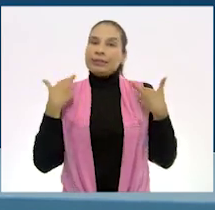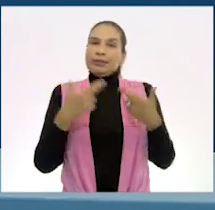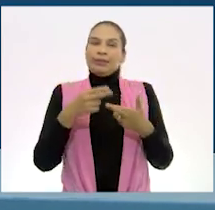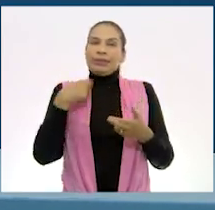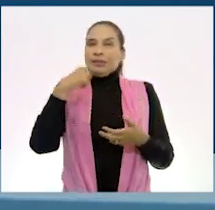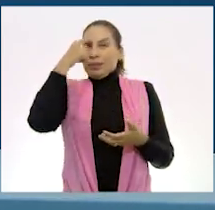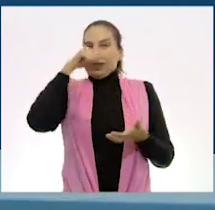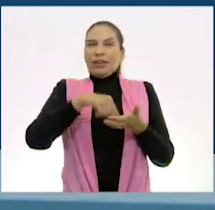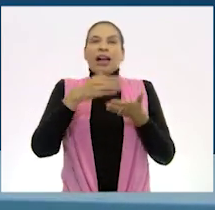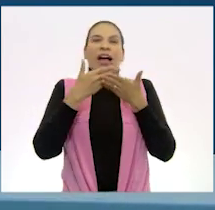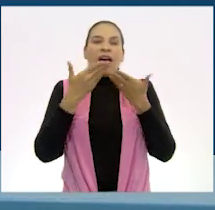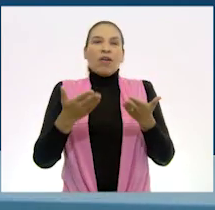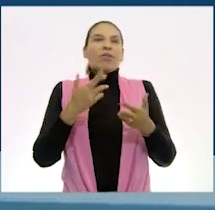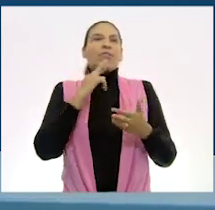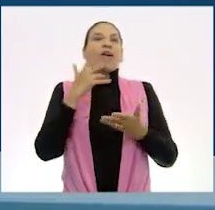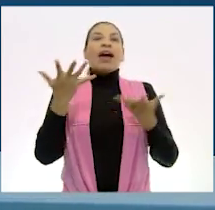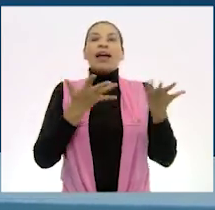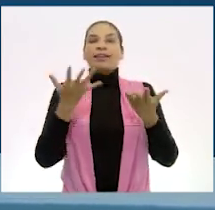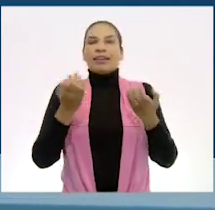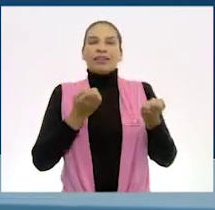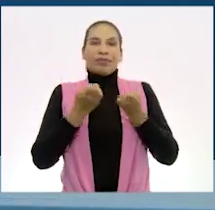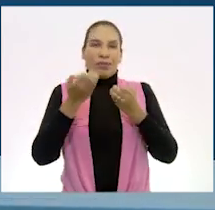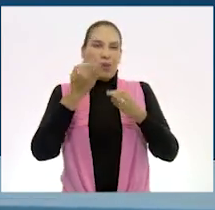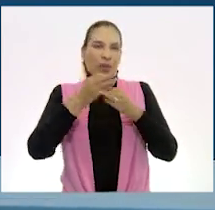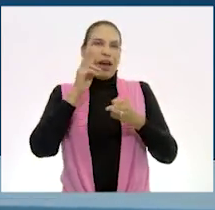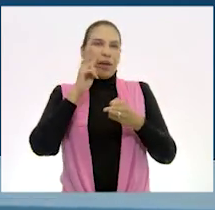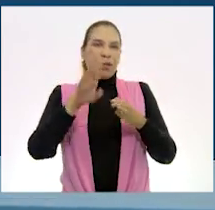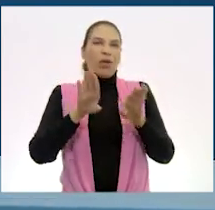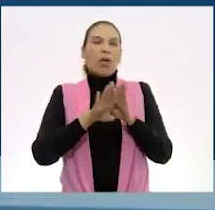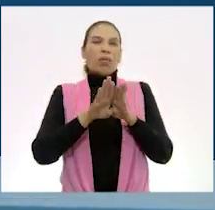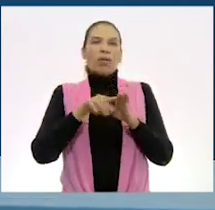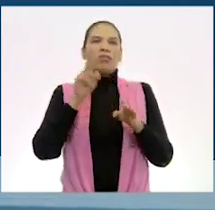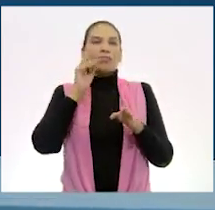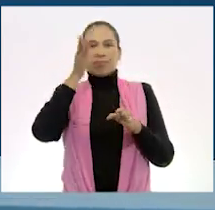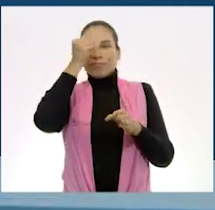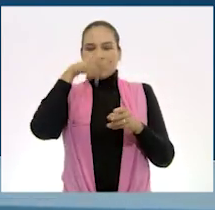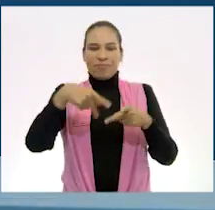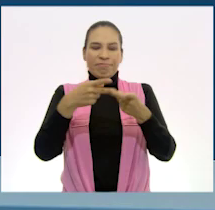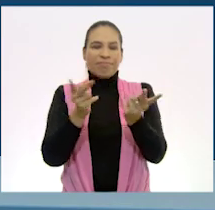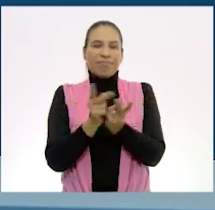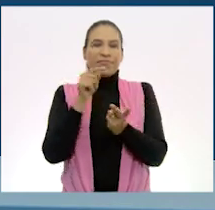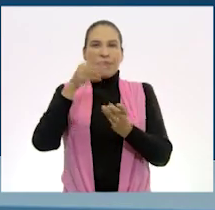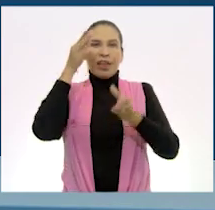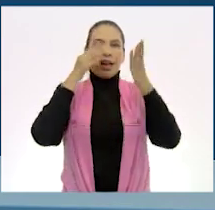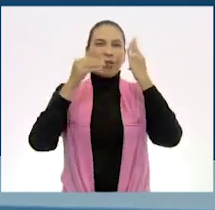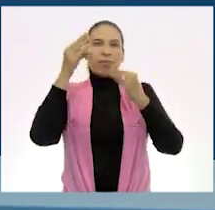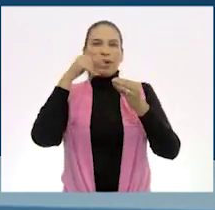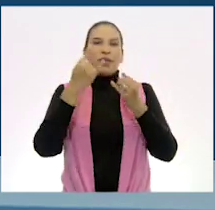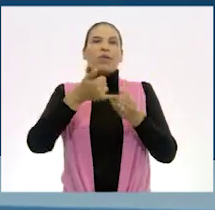creo que es momento de poner en práctica lo que aprendimos sobre el plato del bien comer